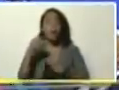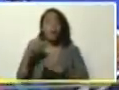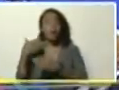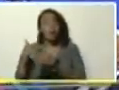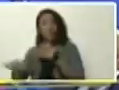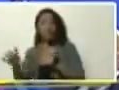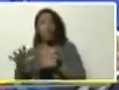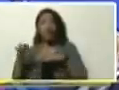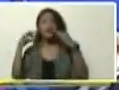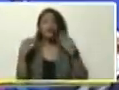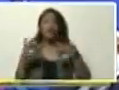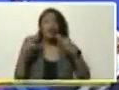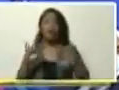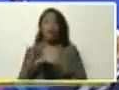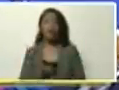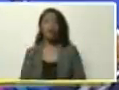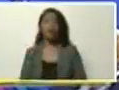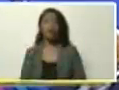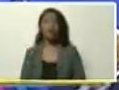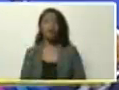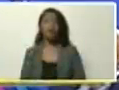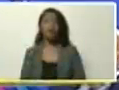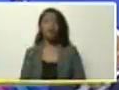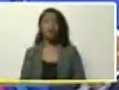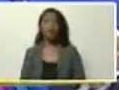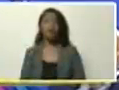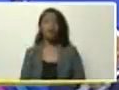el agua normal.